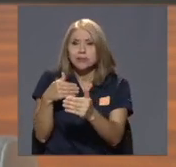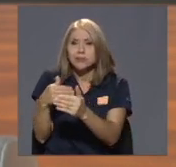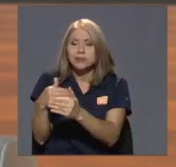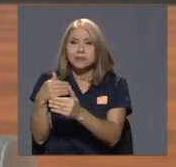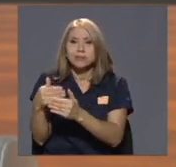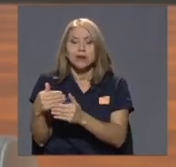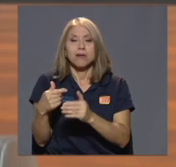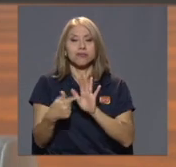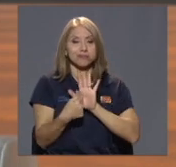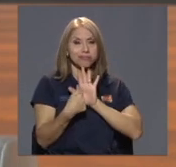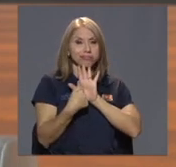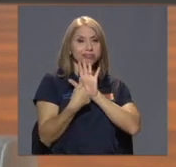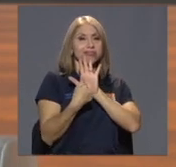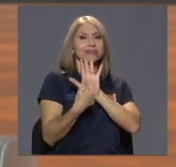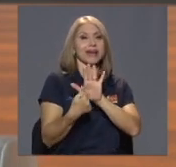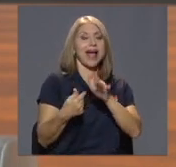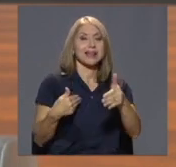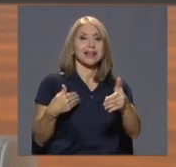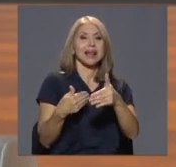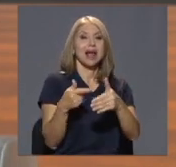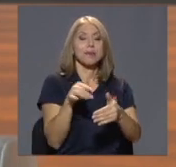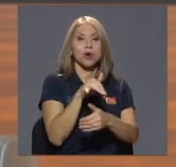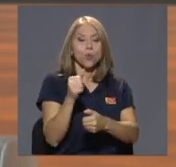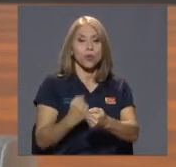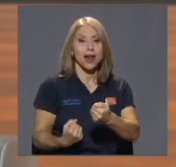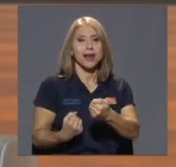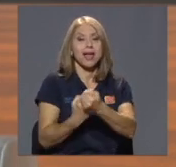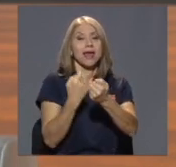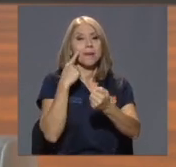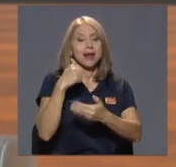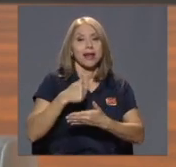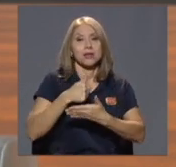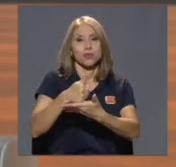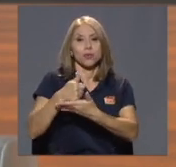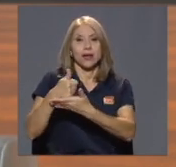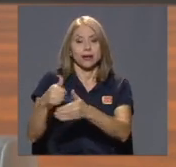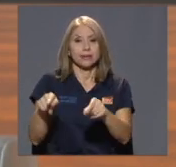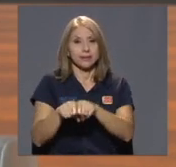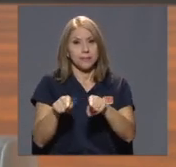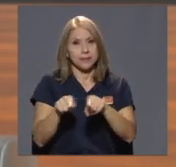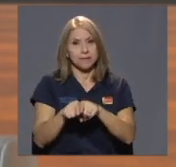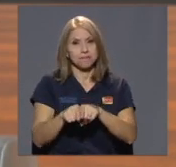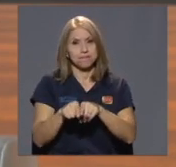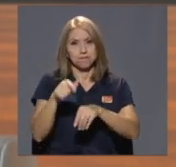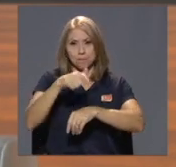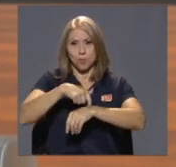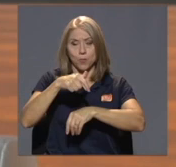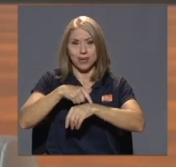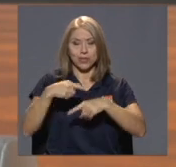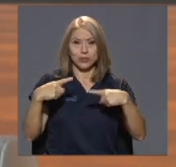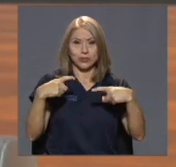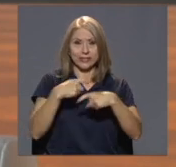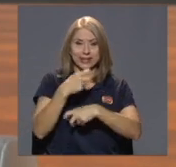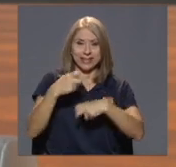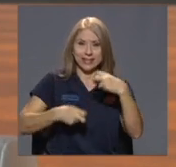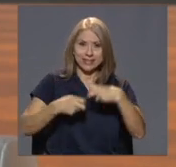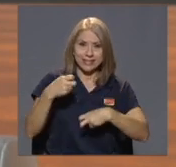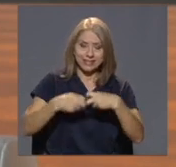o acercarme a ellos como una aliada que está ahí para ayudarles también en los momentos de crisis. Y creo